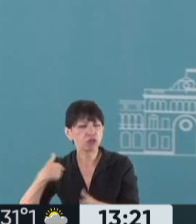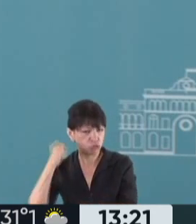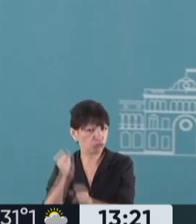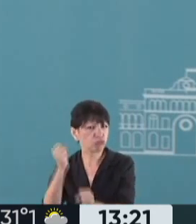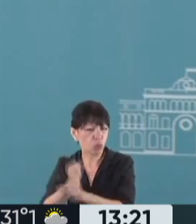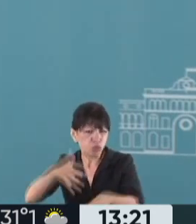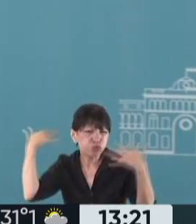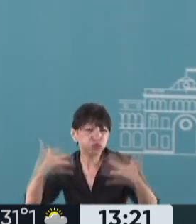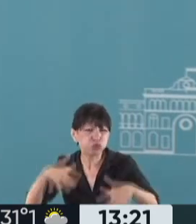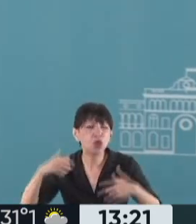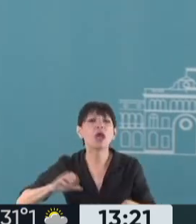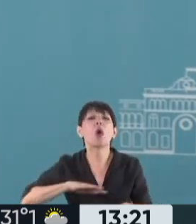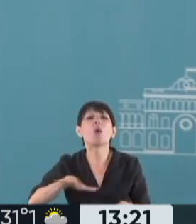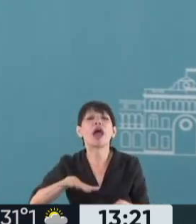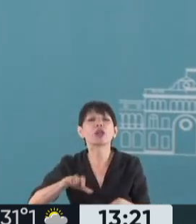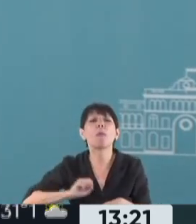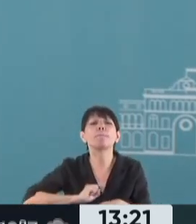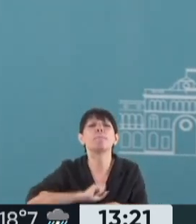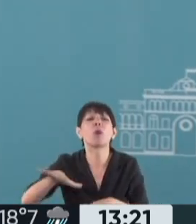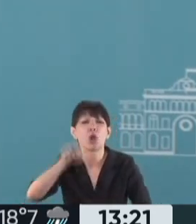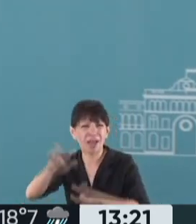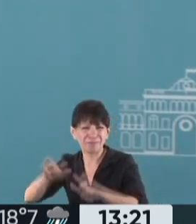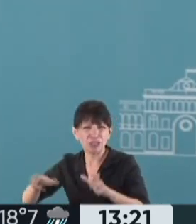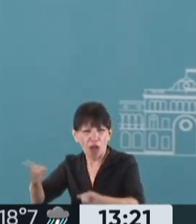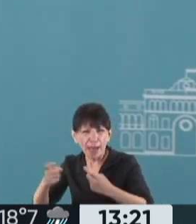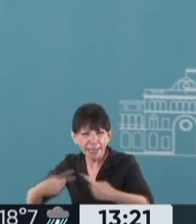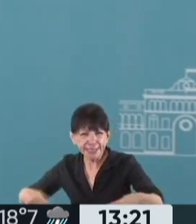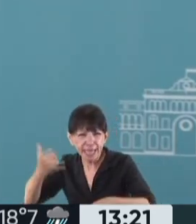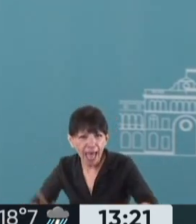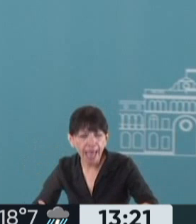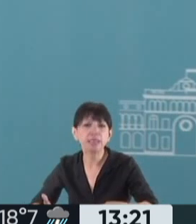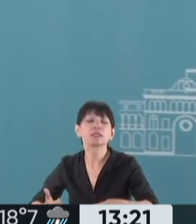los barrios populares y uno cree que se trata de algunas